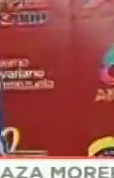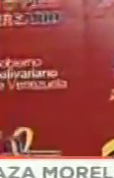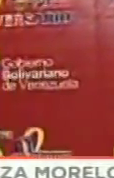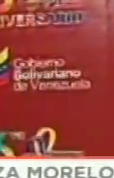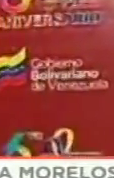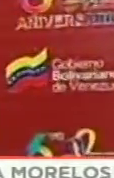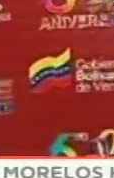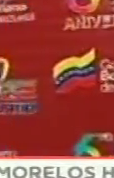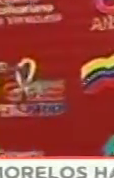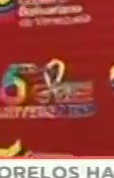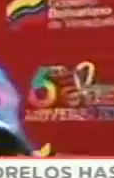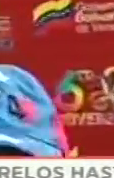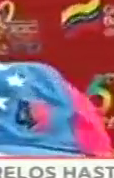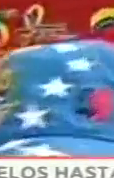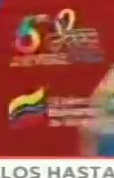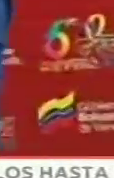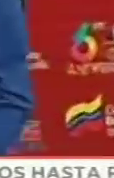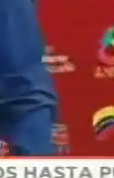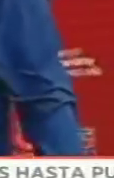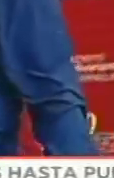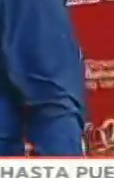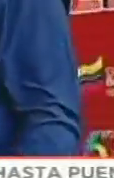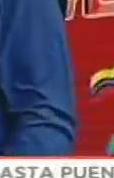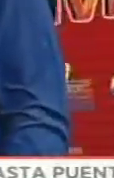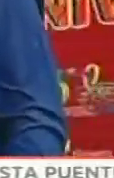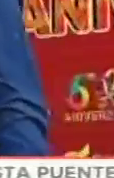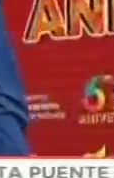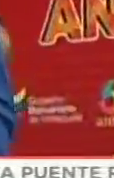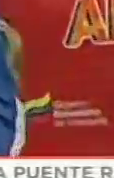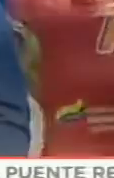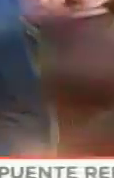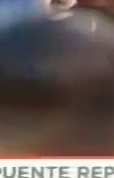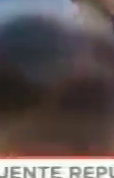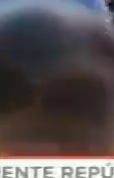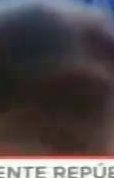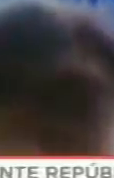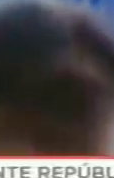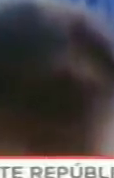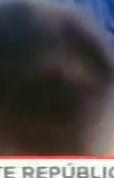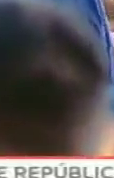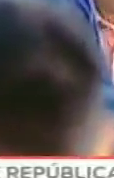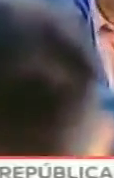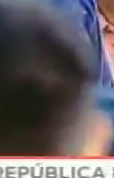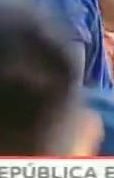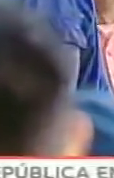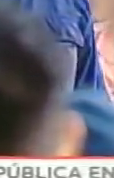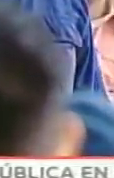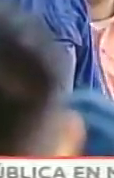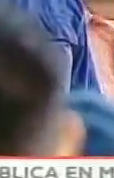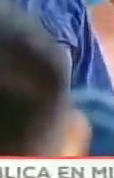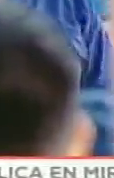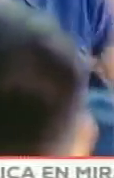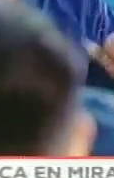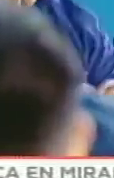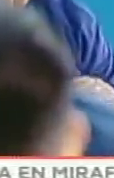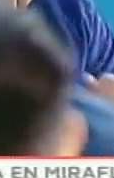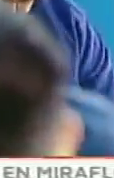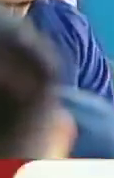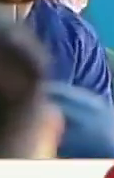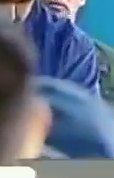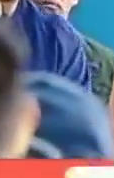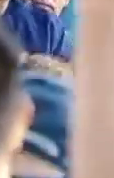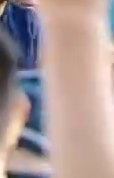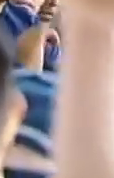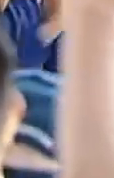Transmitimos el sexto aniversario del Movimiento por la Paz y la Vida desde el Parque Ezequiel Zamora